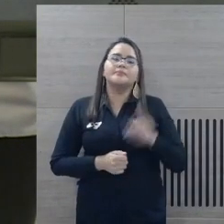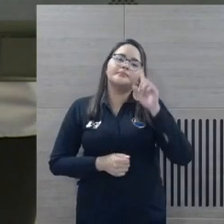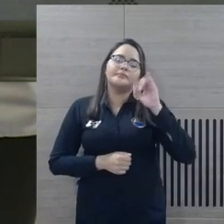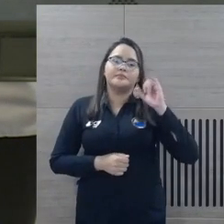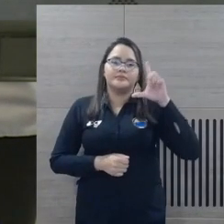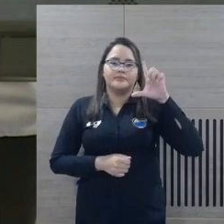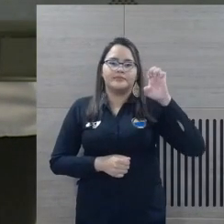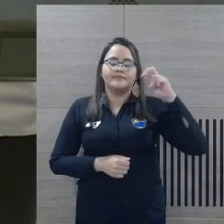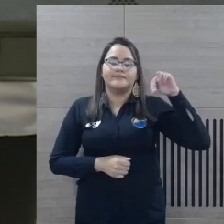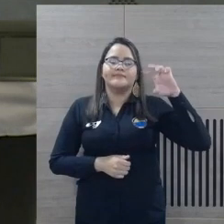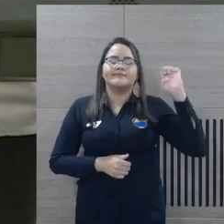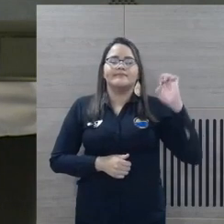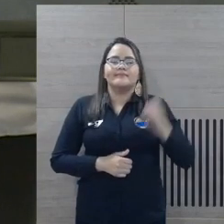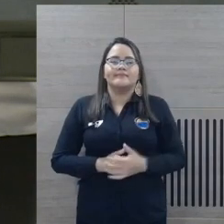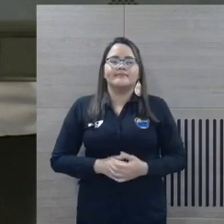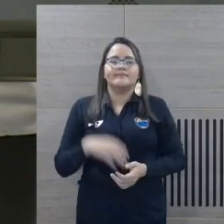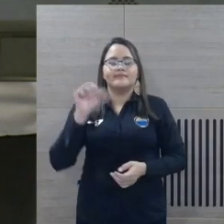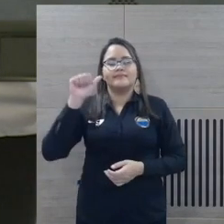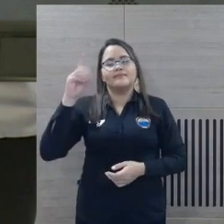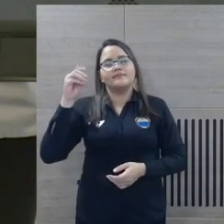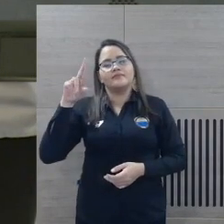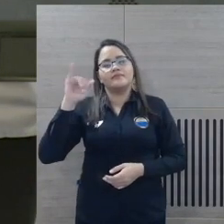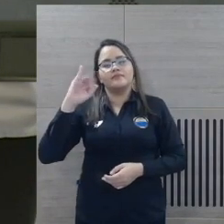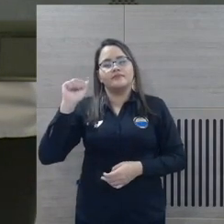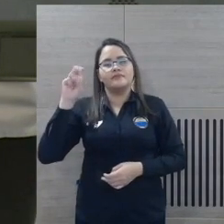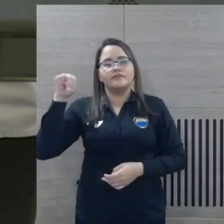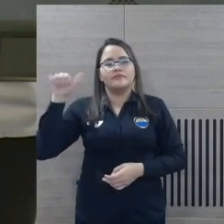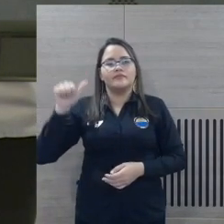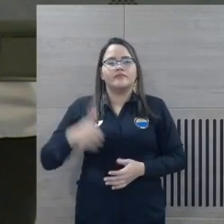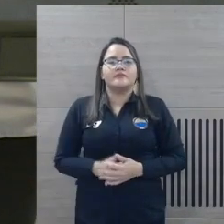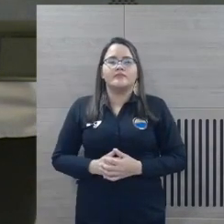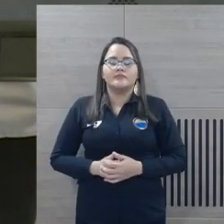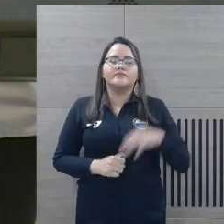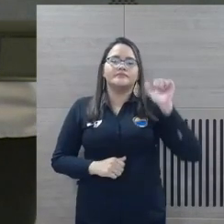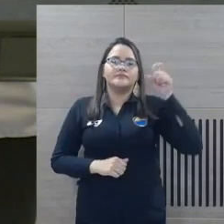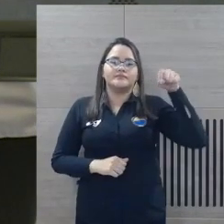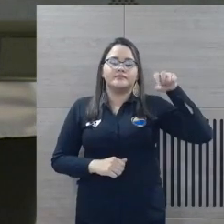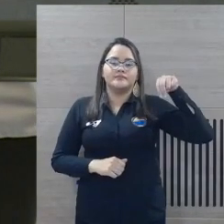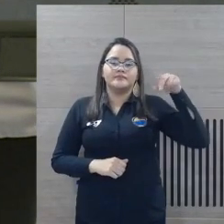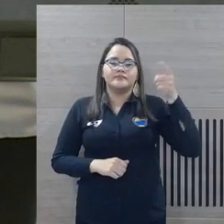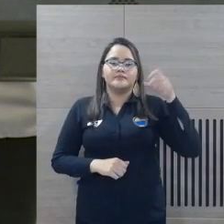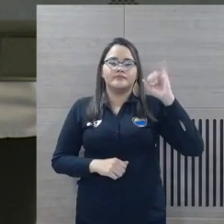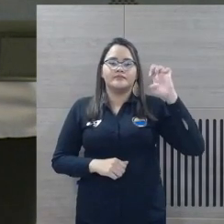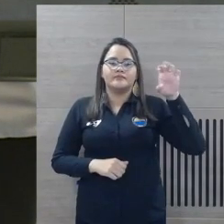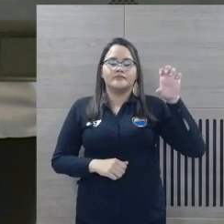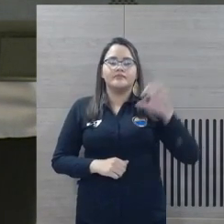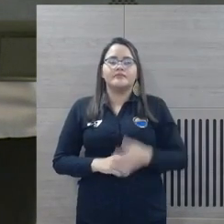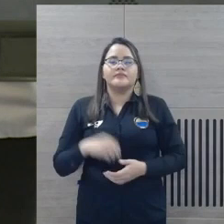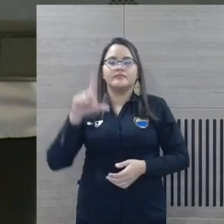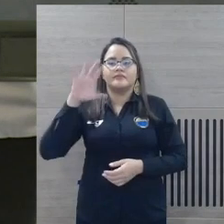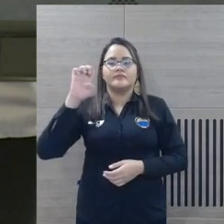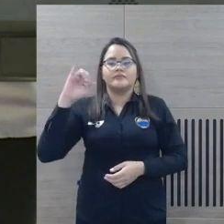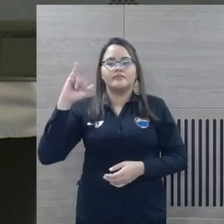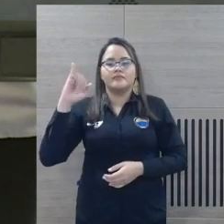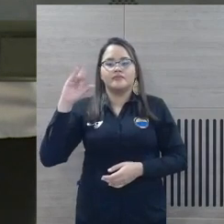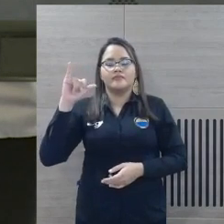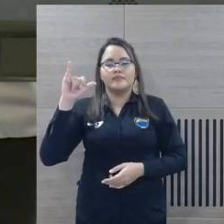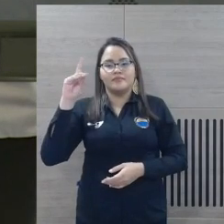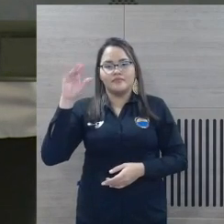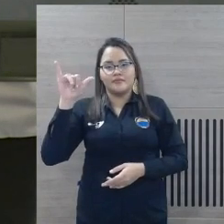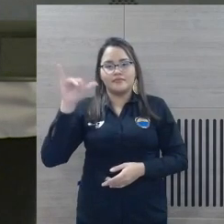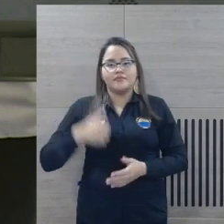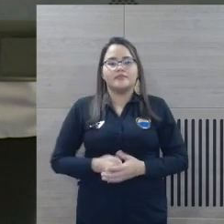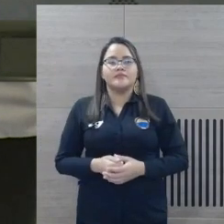Mirley Ponzón Osorio. Angie Joana Rodríguez Bonet. Lady Joana Rubián Ortega. Geraldine Isabel